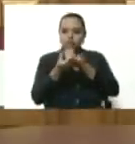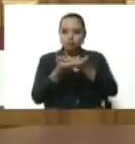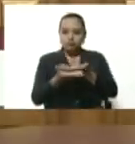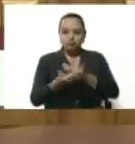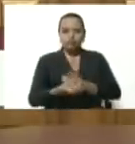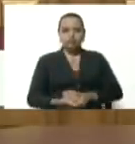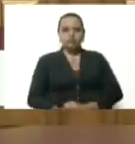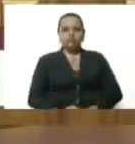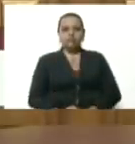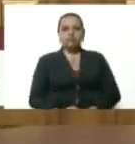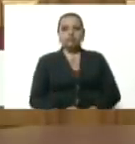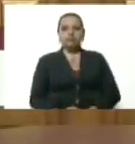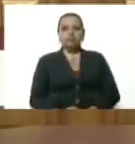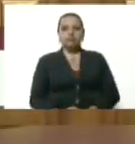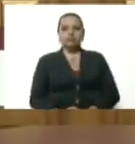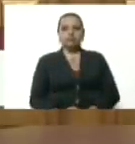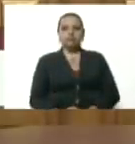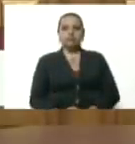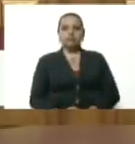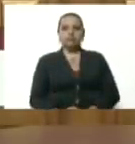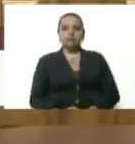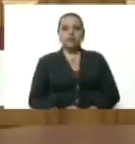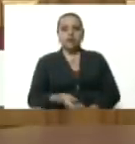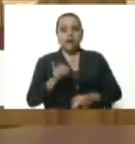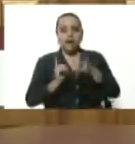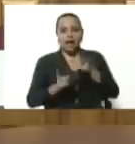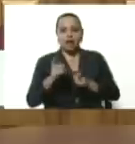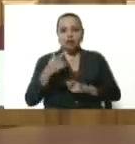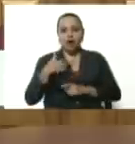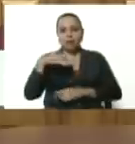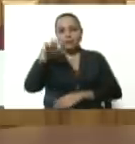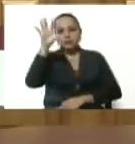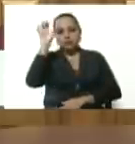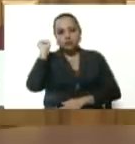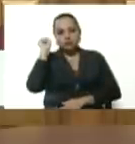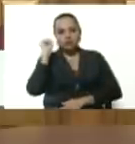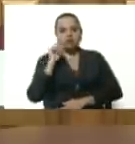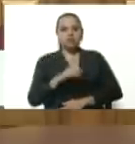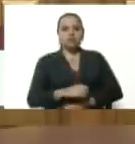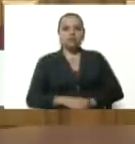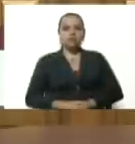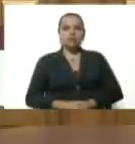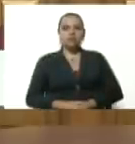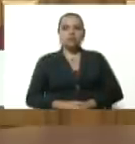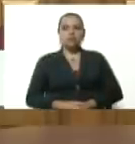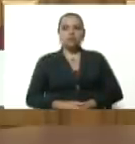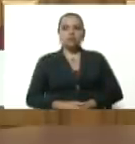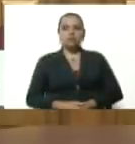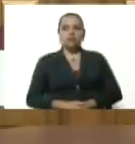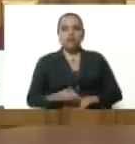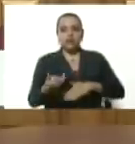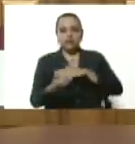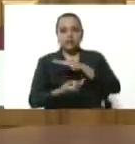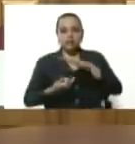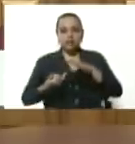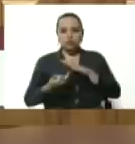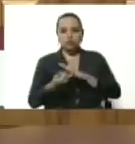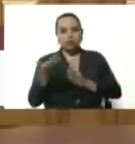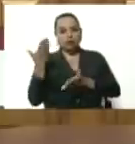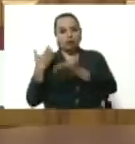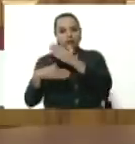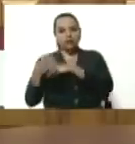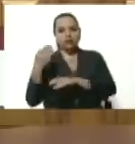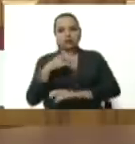comentar algo que aprendimos en el instituto, se llamaba